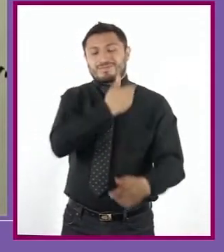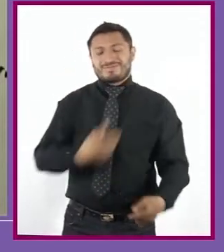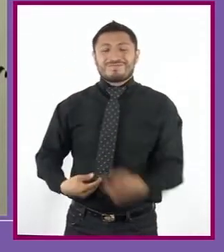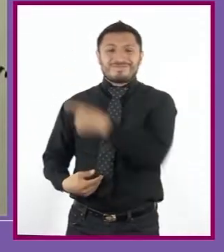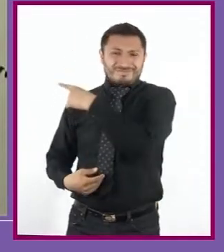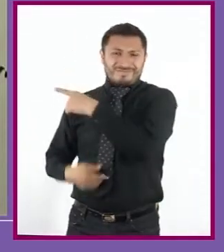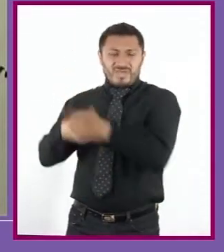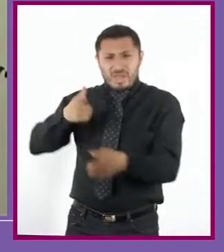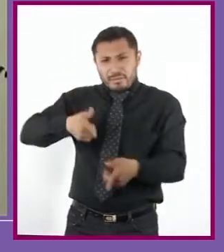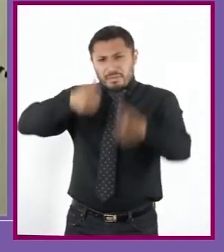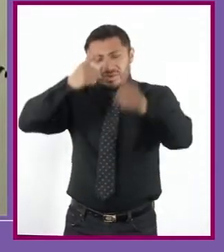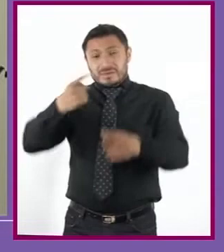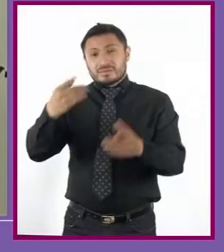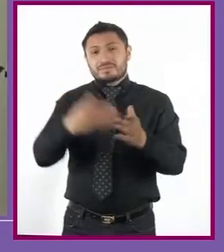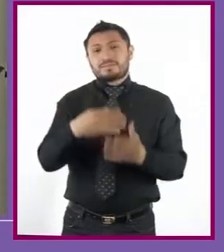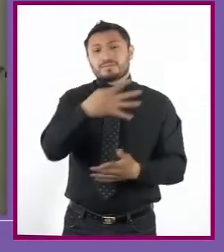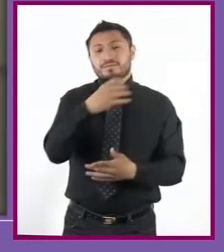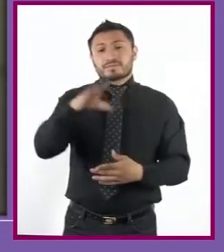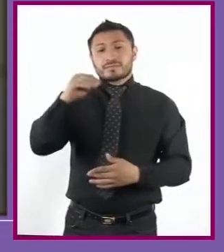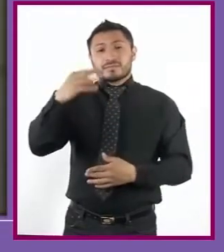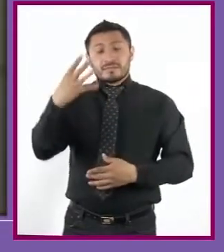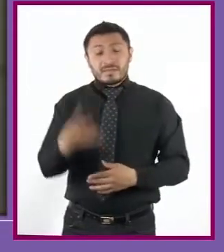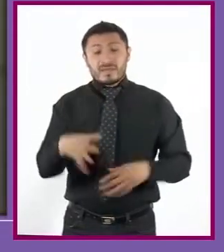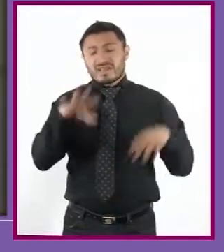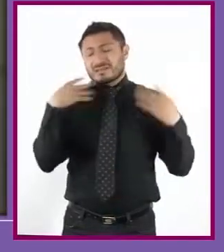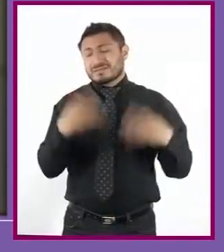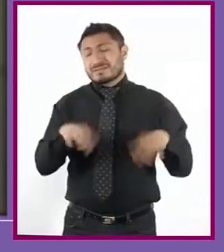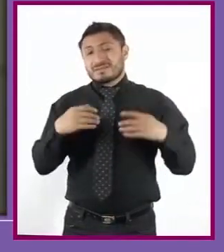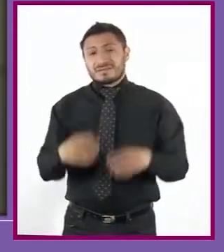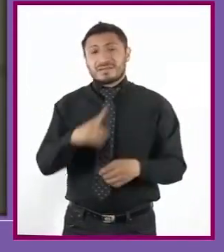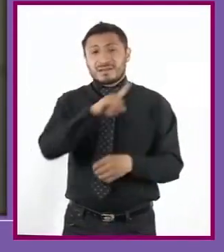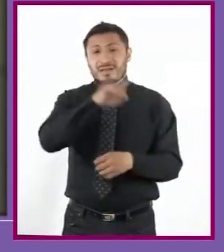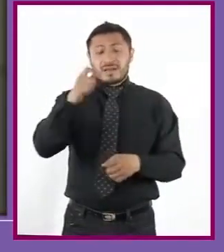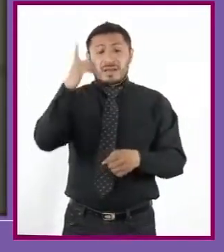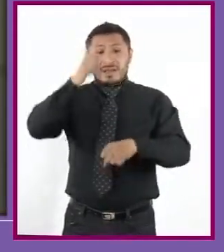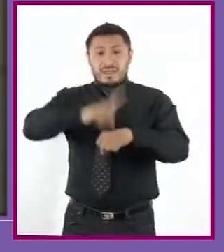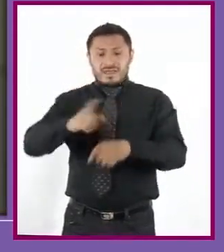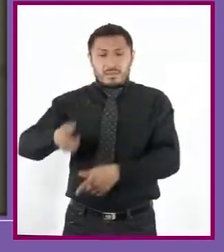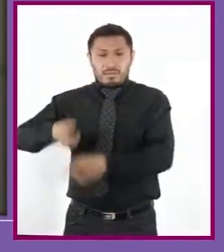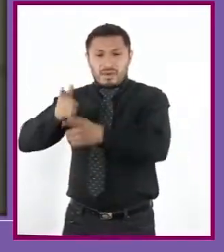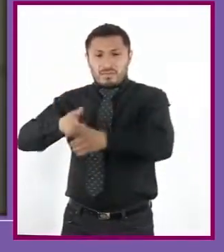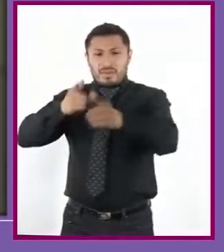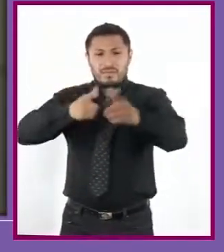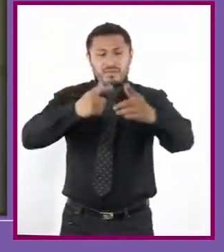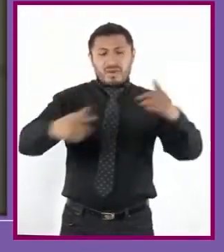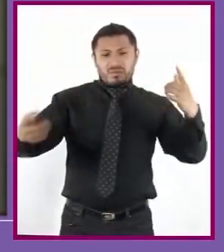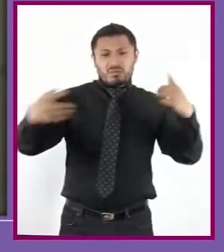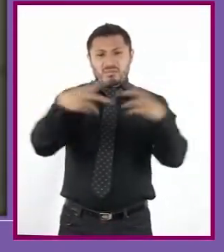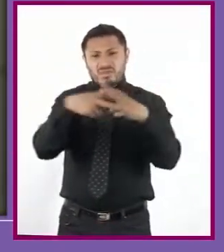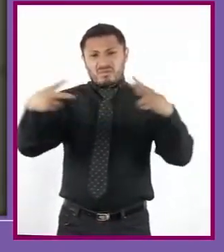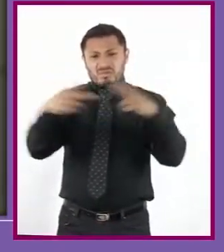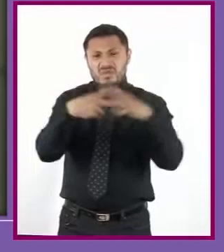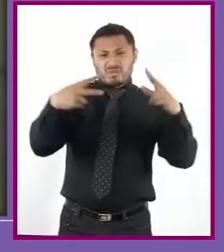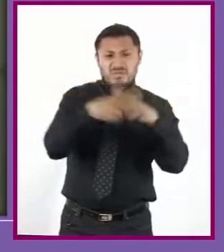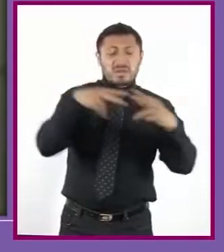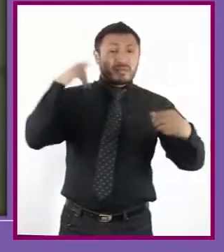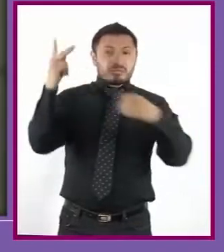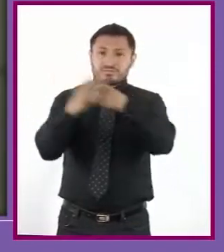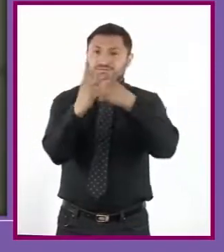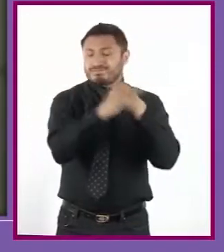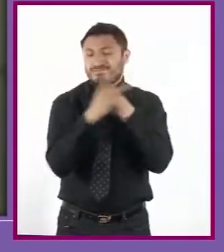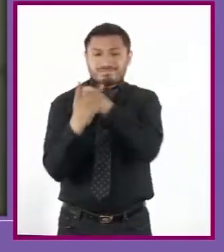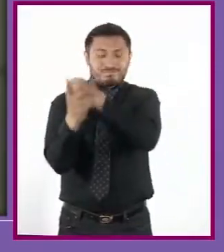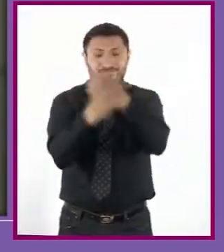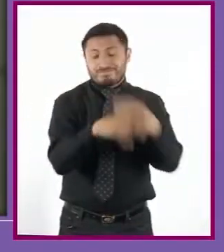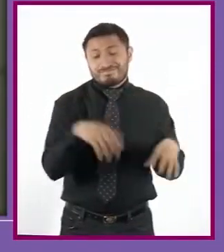en 1994, se desencadenaron 100 días de masacres de Hutus contra Tutsis en todo el país.